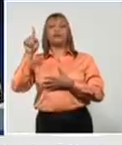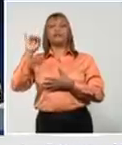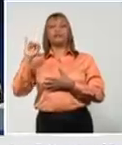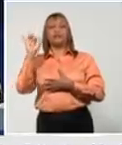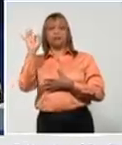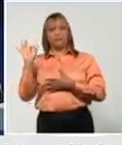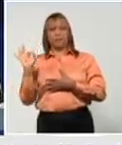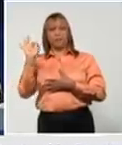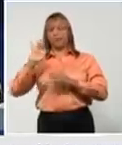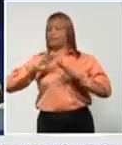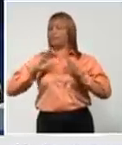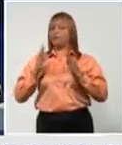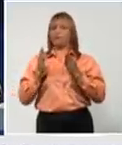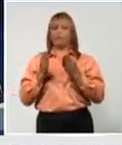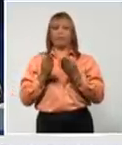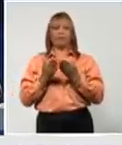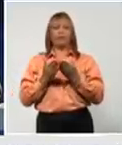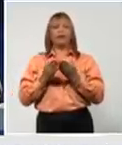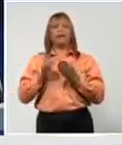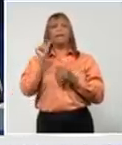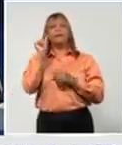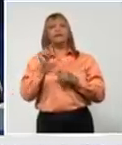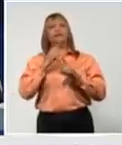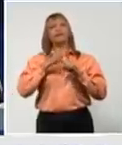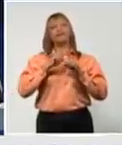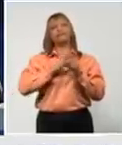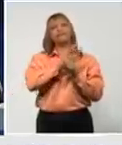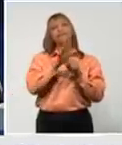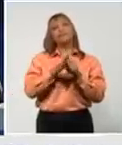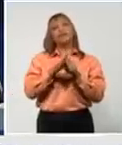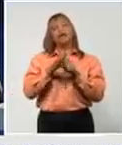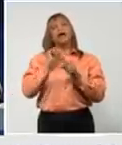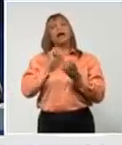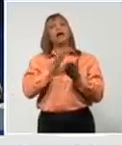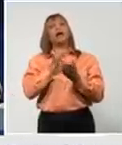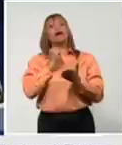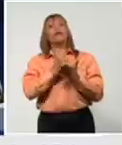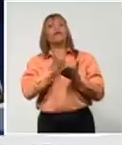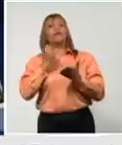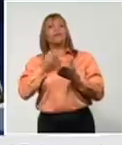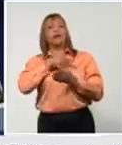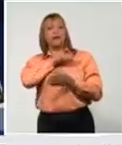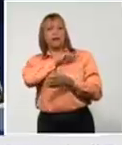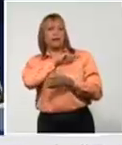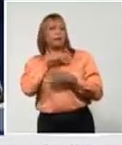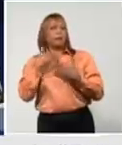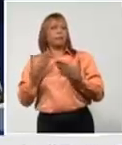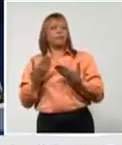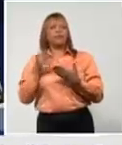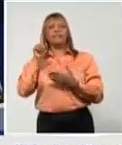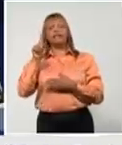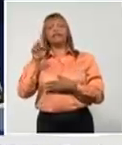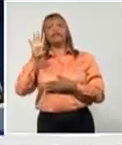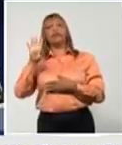53,16% de todos los casos reportados en el mundo, al confirmar en el día de ayer